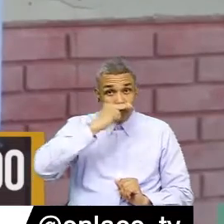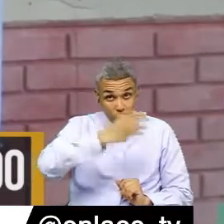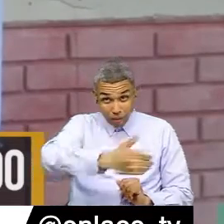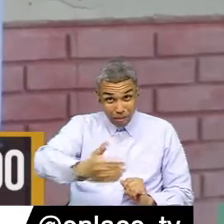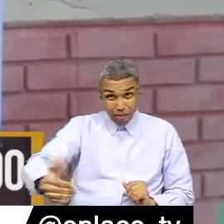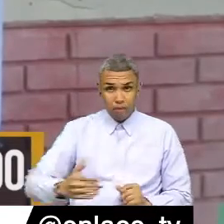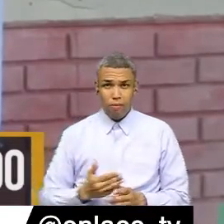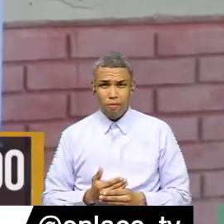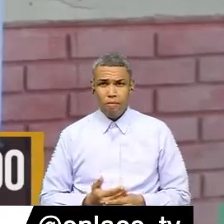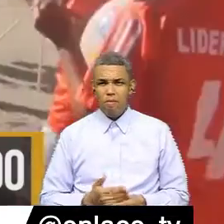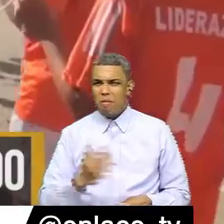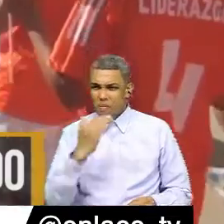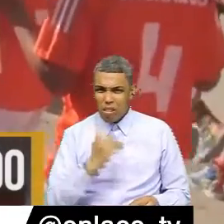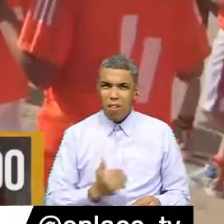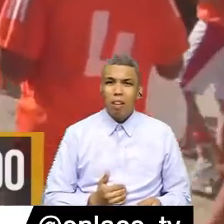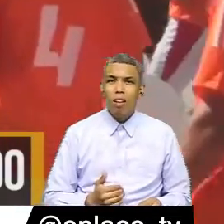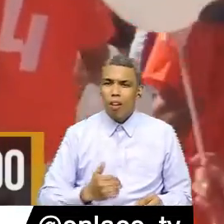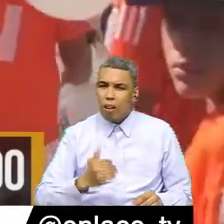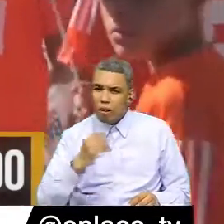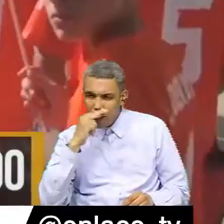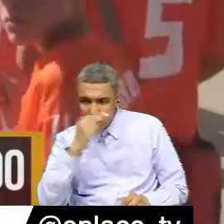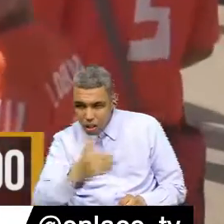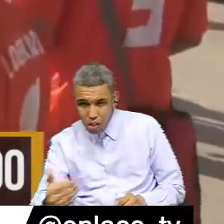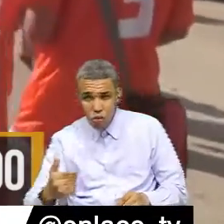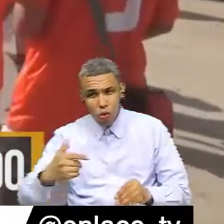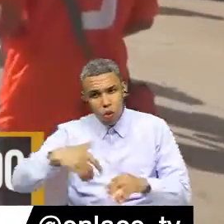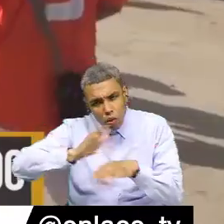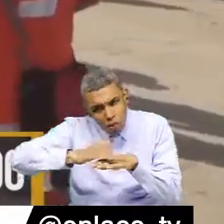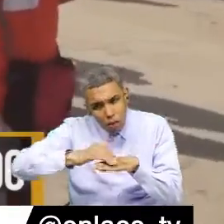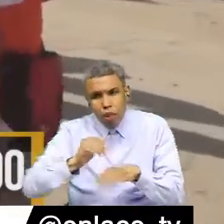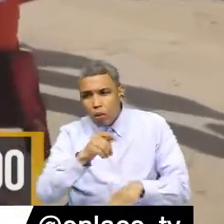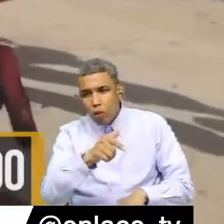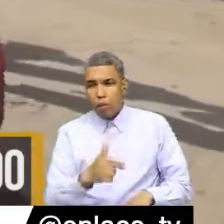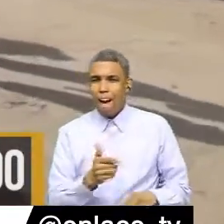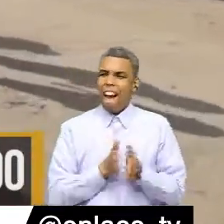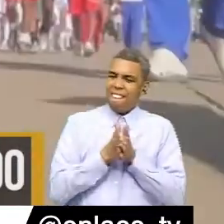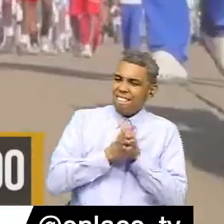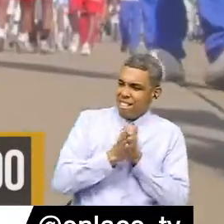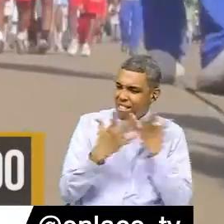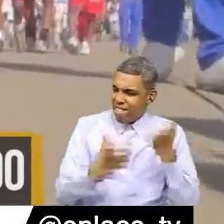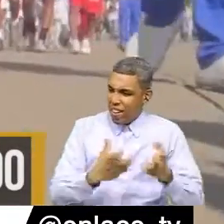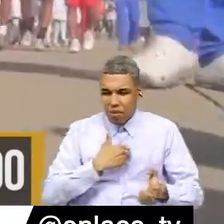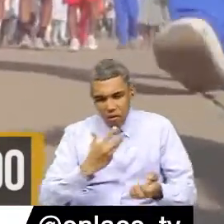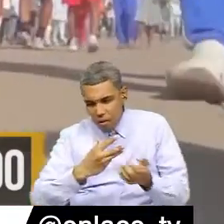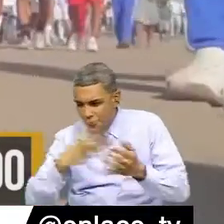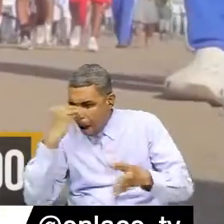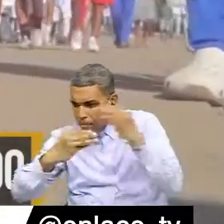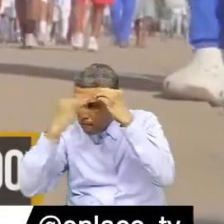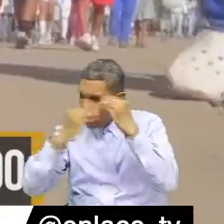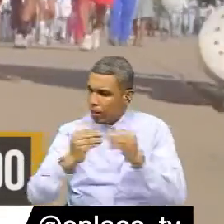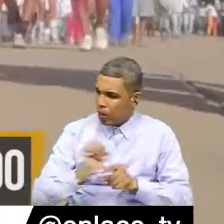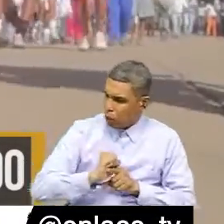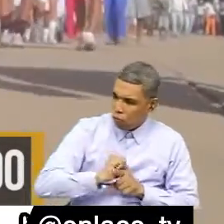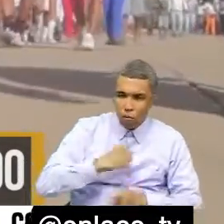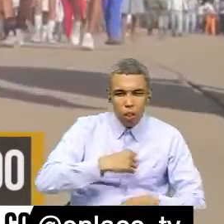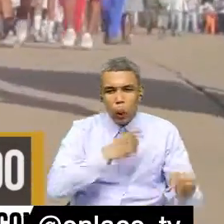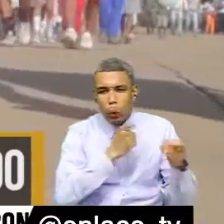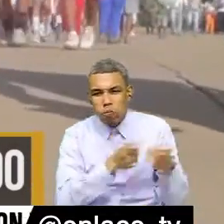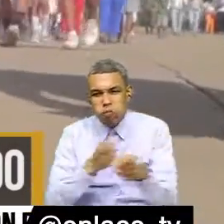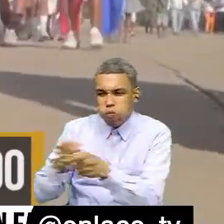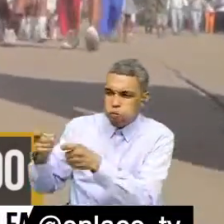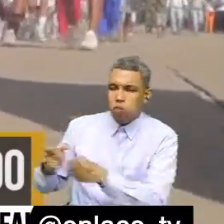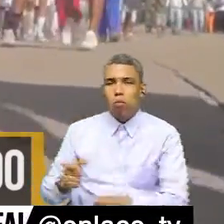involucren con violencia que no se involucren con armas que se aparten de los grupos armados organizados al margen de la ley y que practiquen